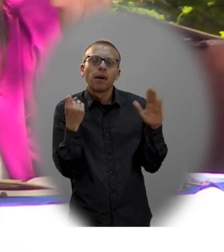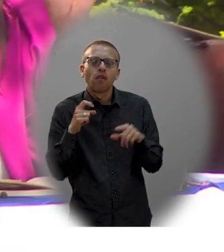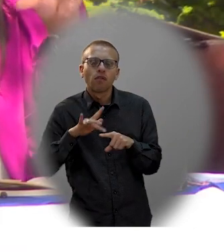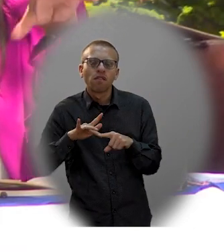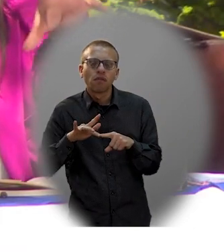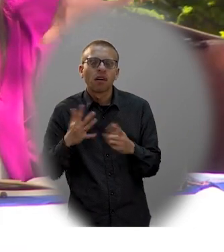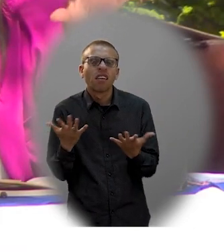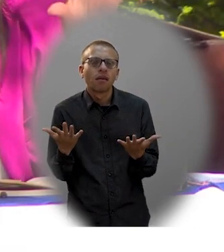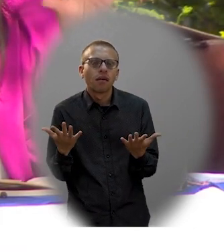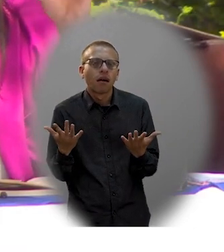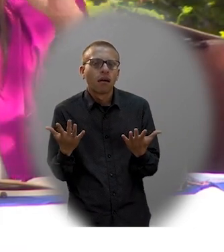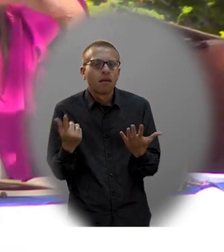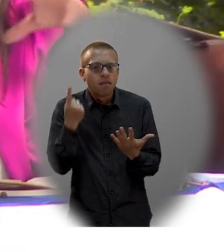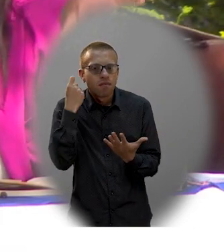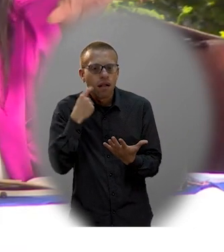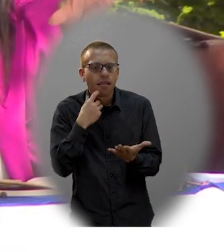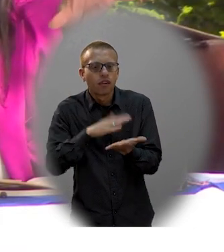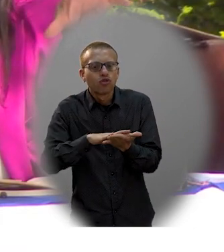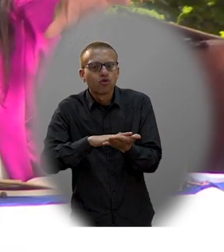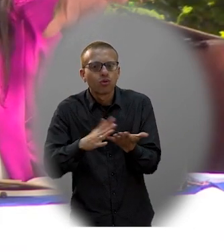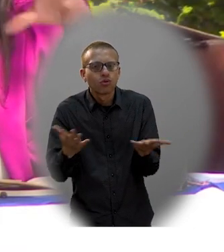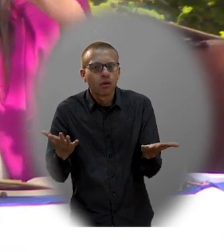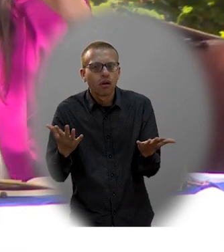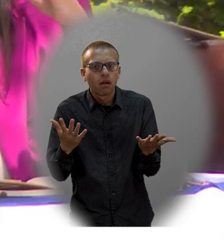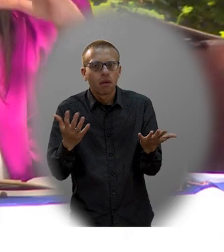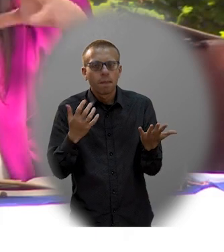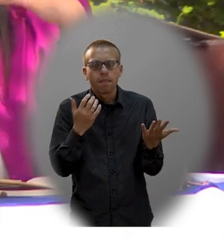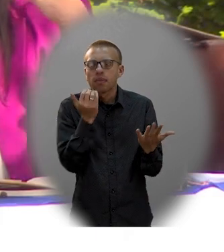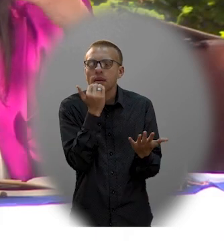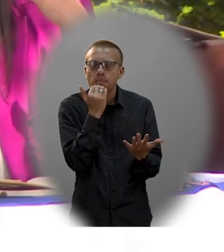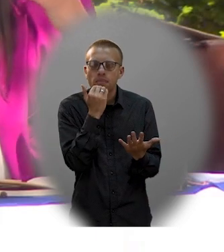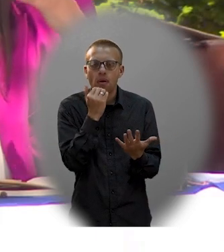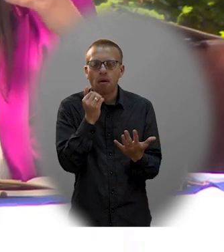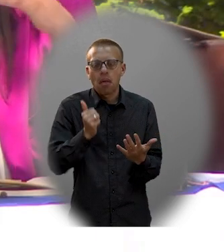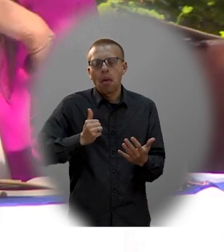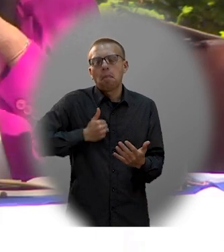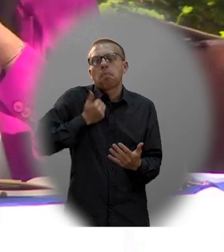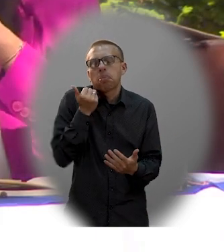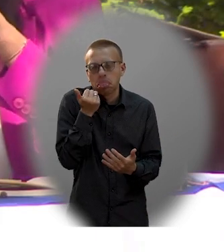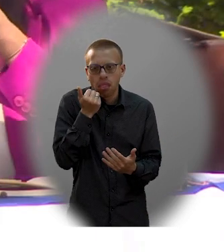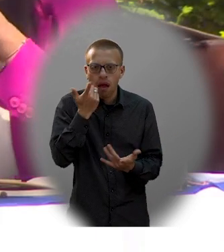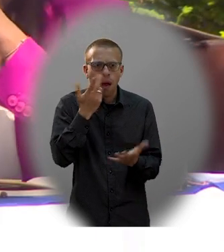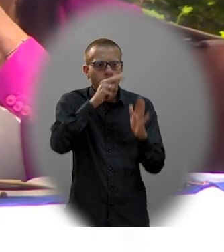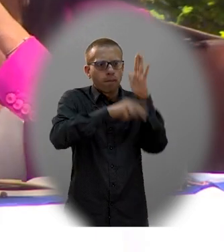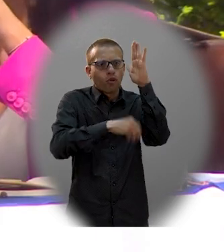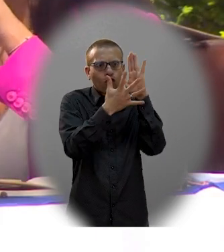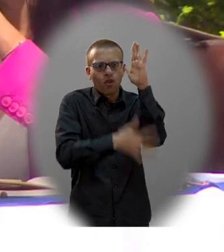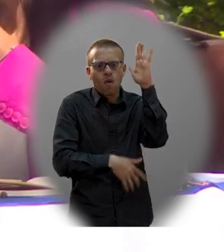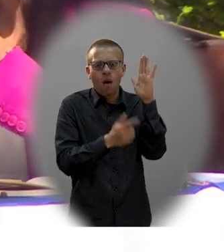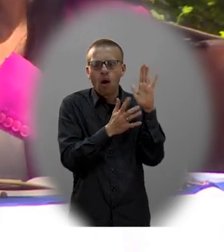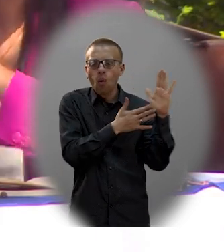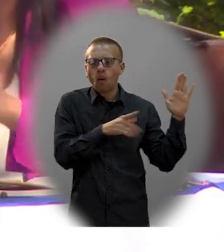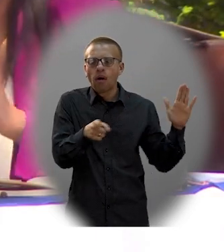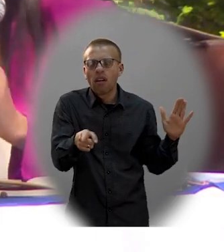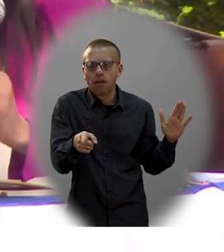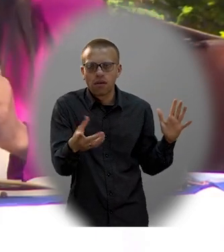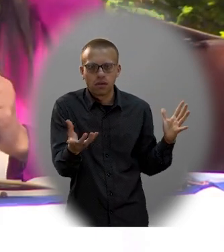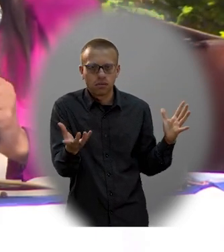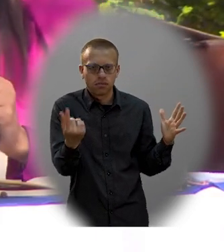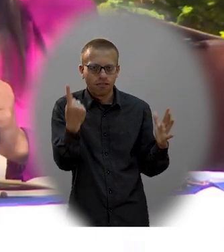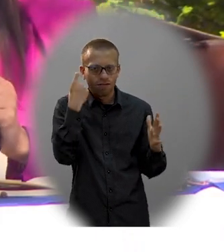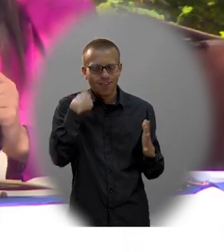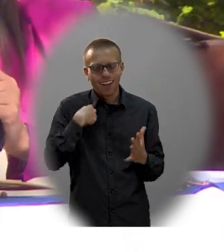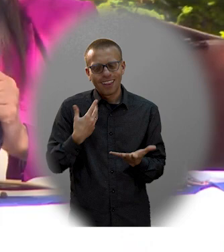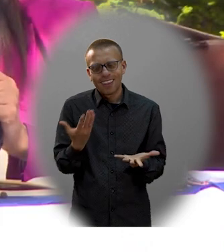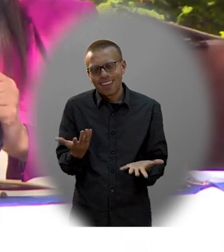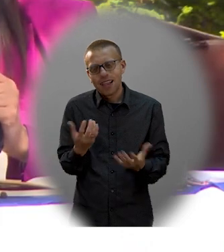empezamos a ver que el instrumento falla porque no hay respuesta efectiva, pues el instrumento va a terminar siendo un problema más dentro de la respuesta institucional